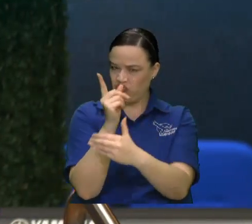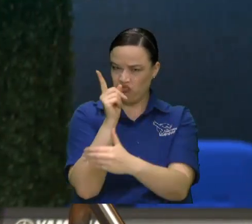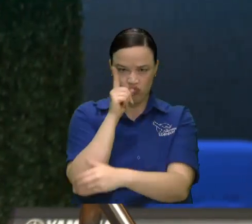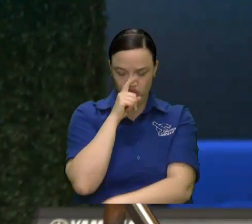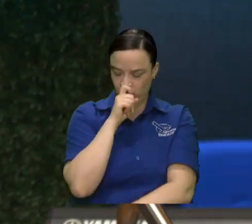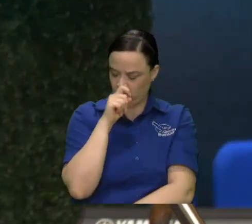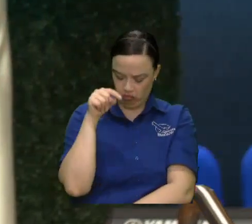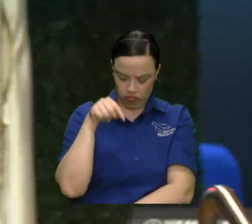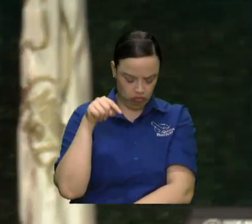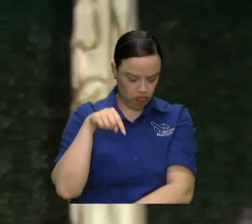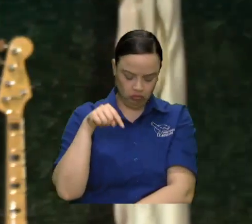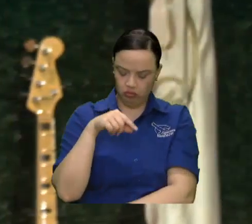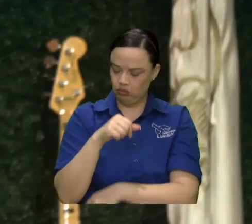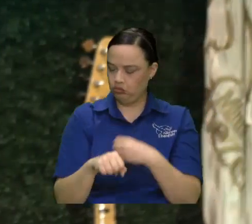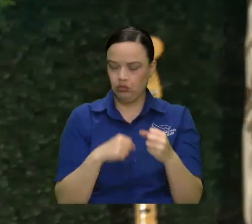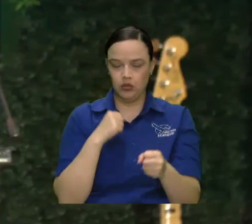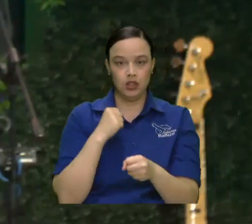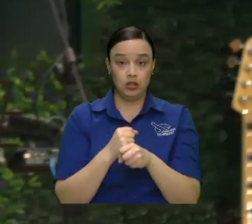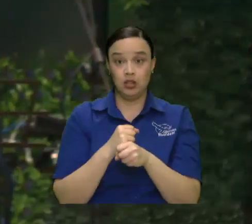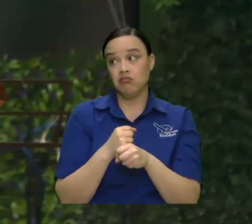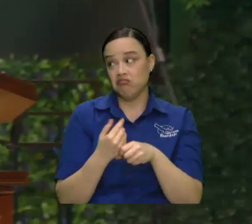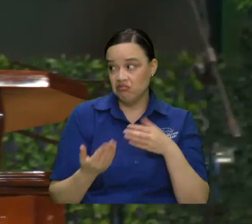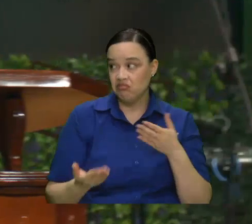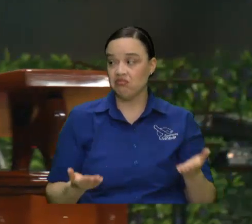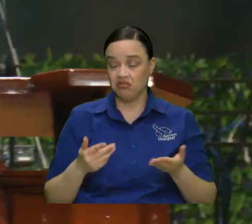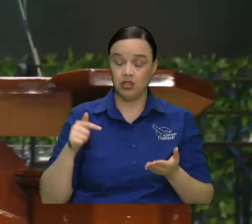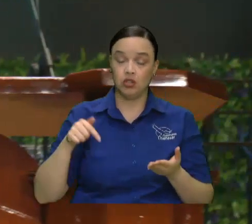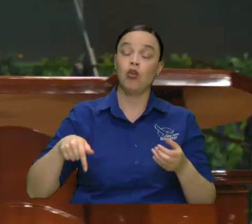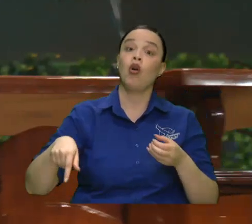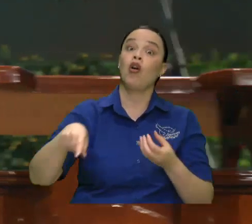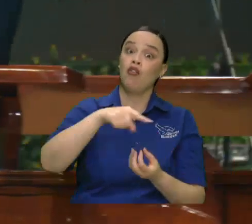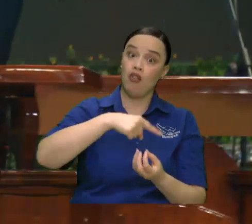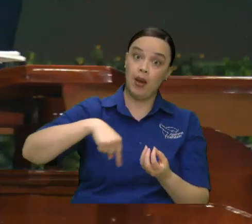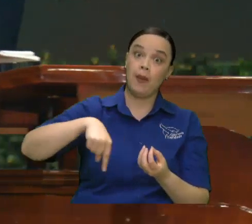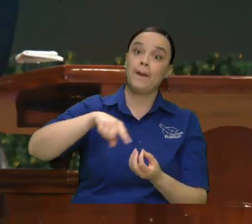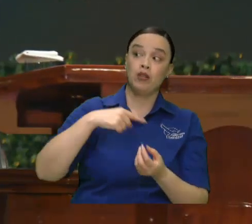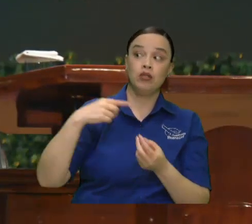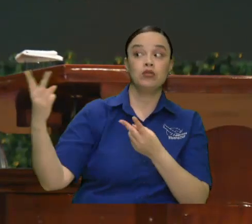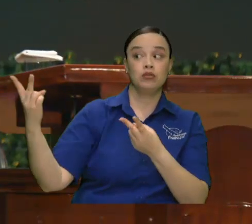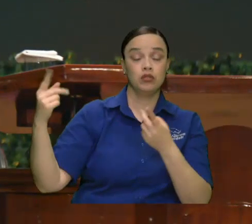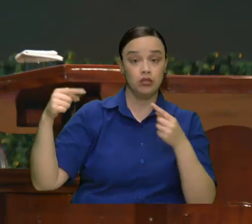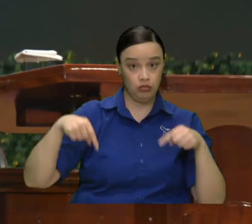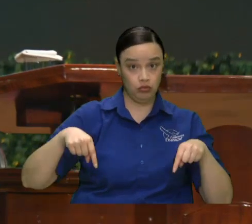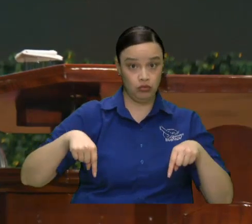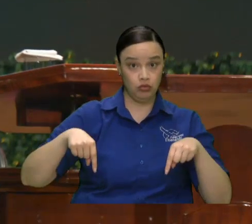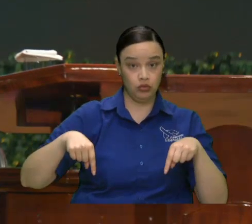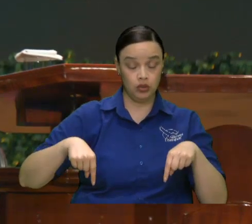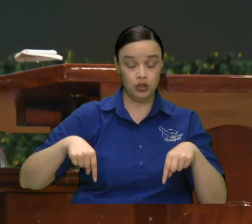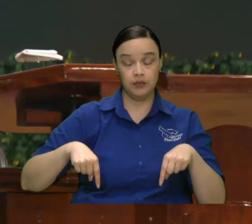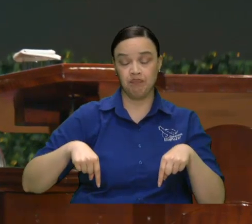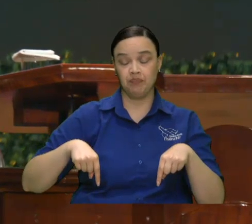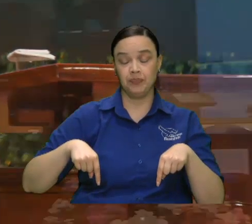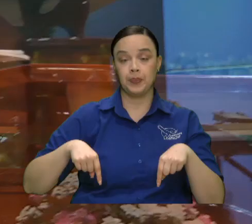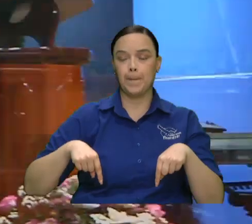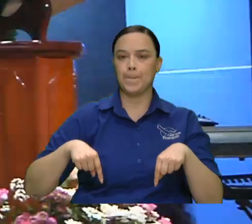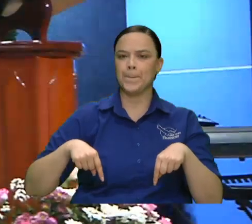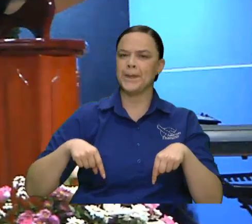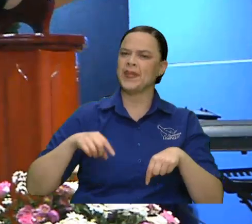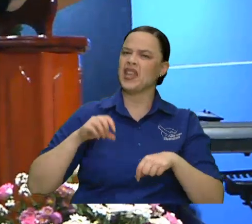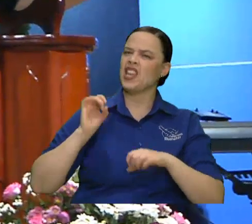quizás hoy hay familias que vinieron quizás algunos antes de entrar por esa puerta todavía venían